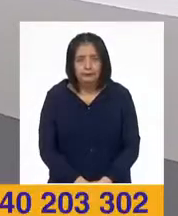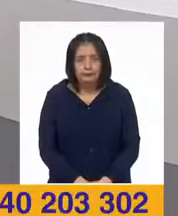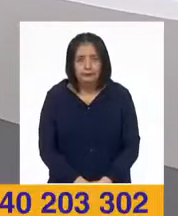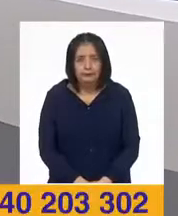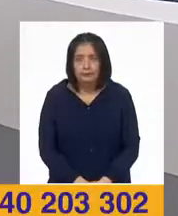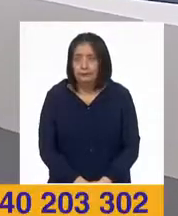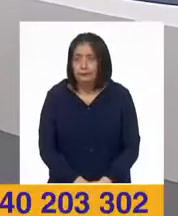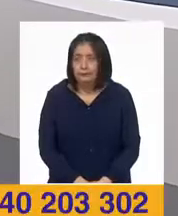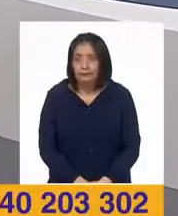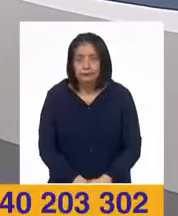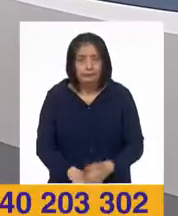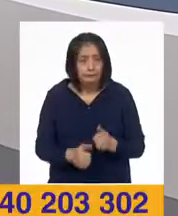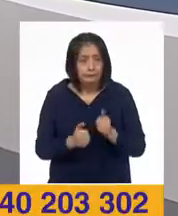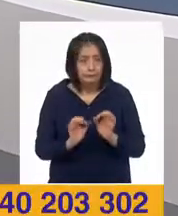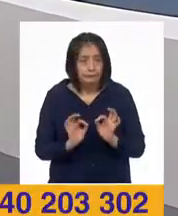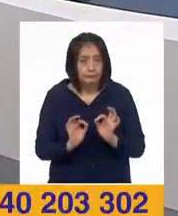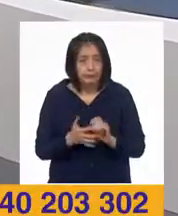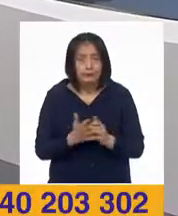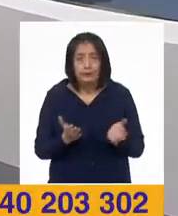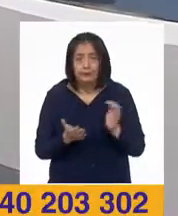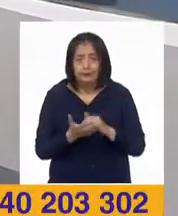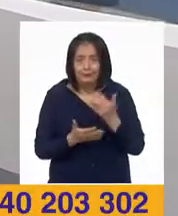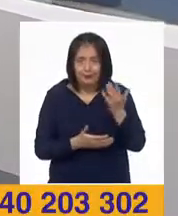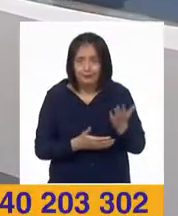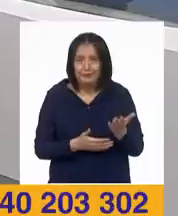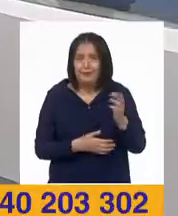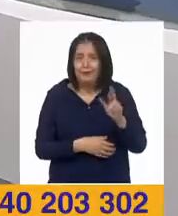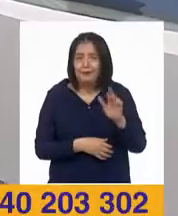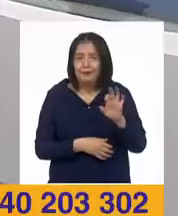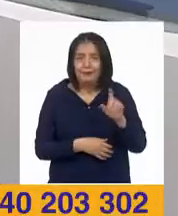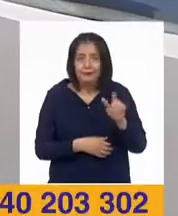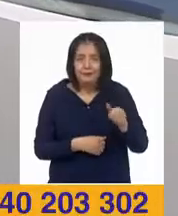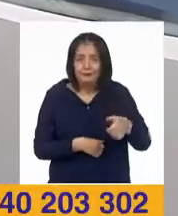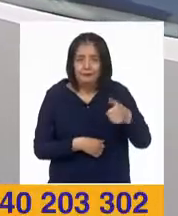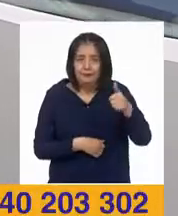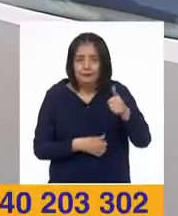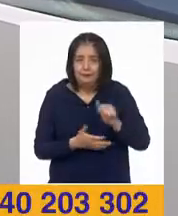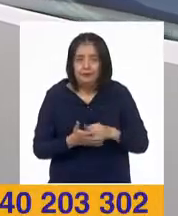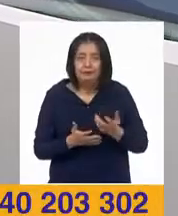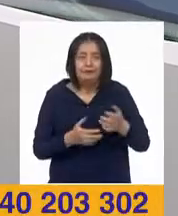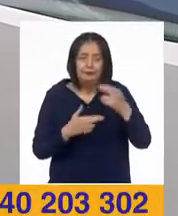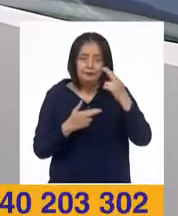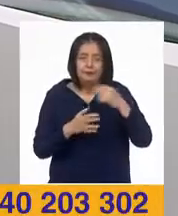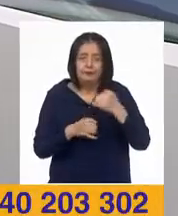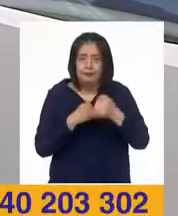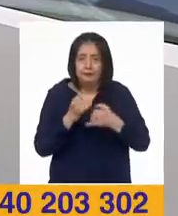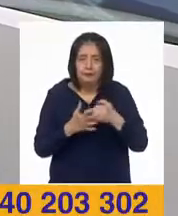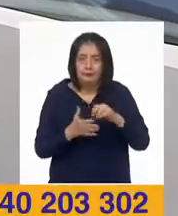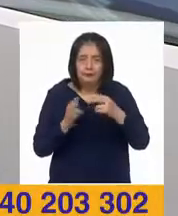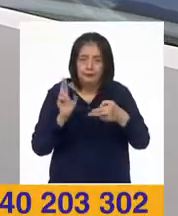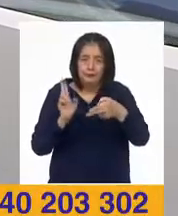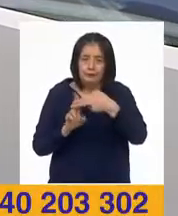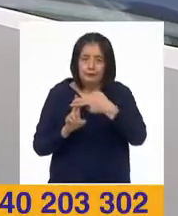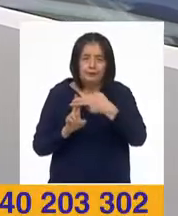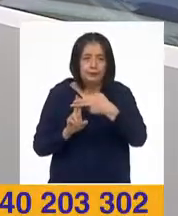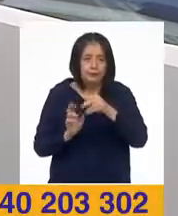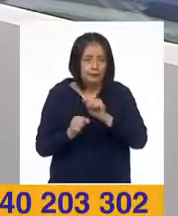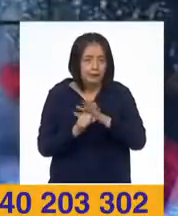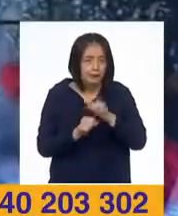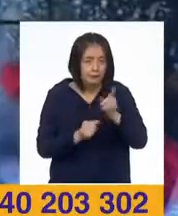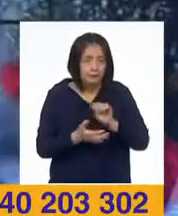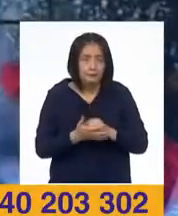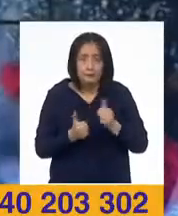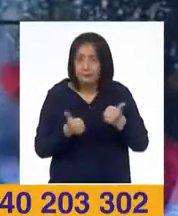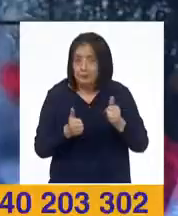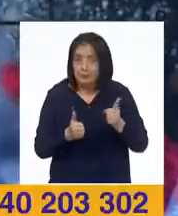aparecer en otra cosa. Bien, nuevamente estamos con Rolando Éscaro, jefe de la sección de internacionales y con hashtag COVID. Rolando, ¿cómo estás?